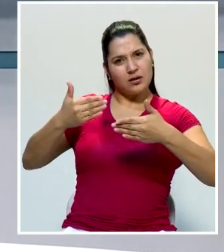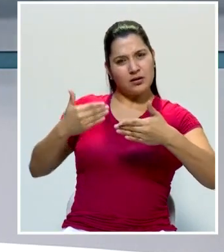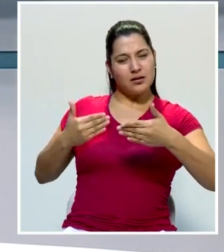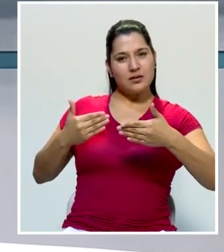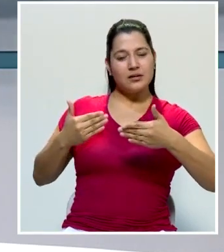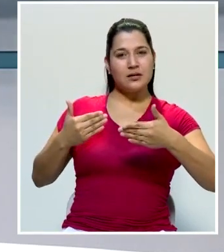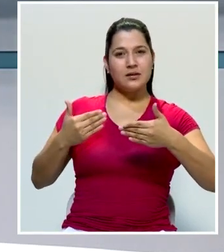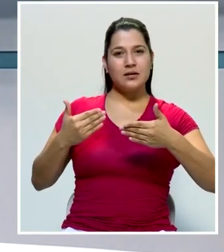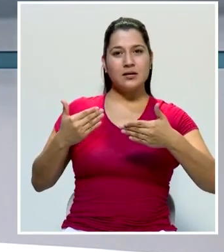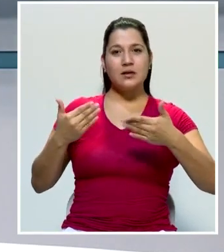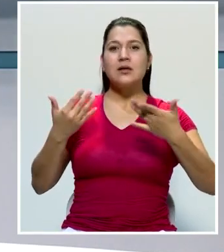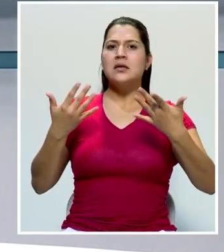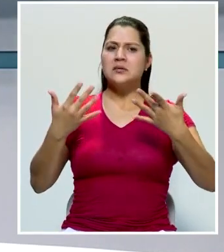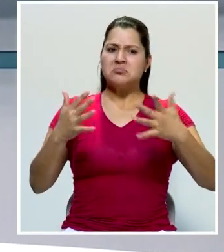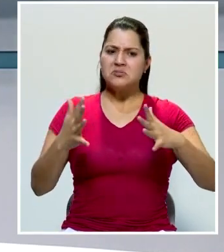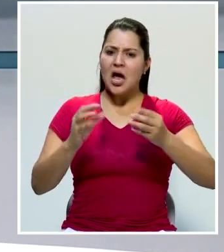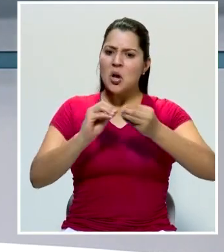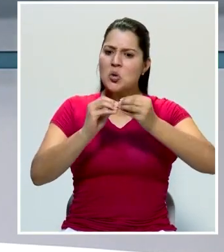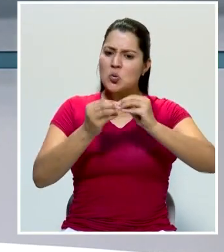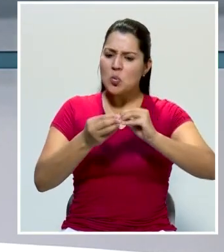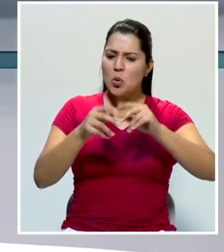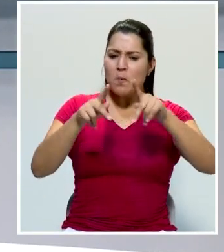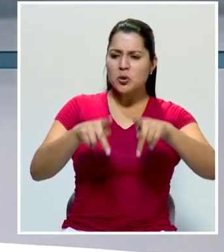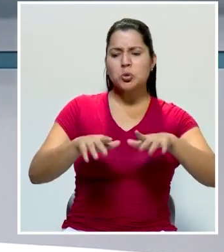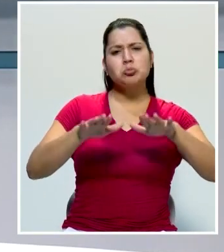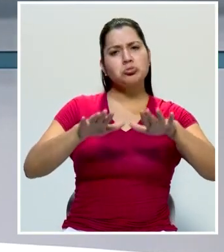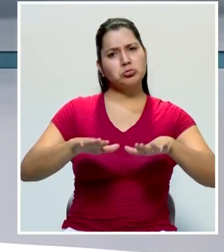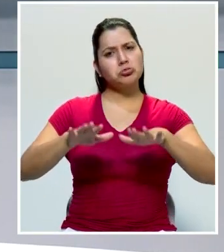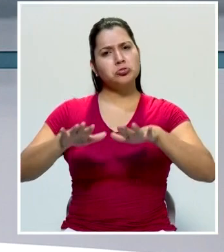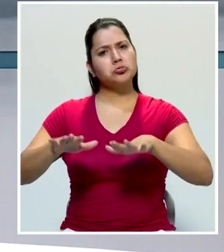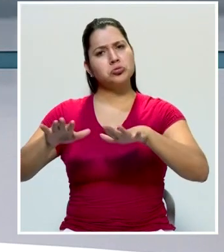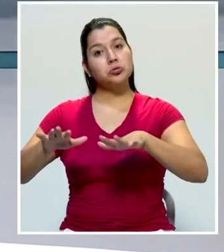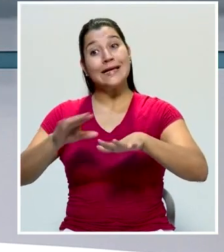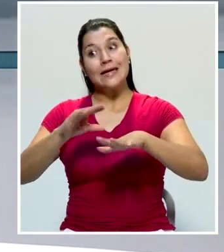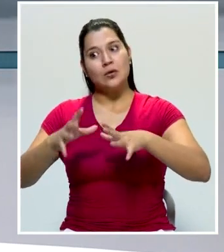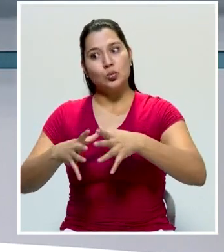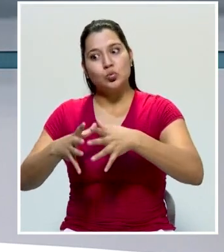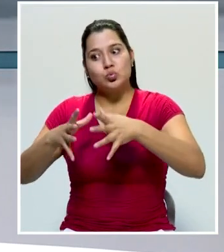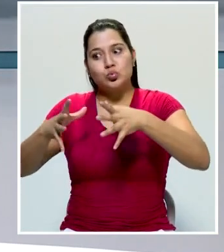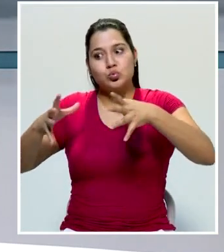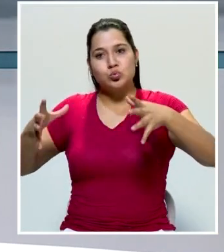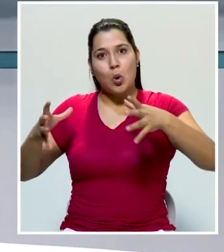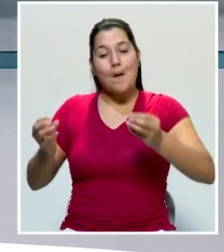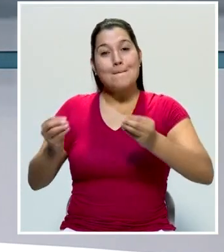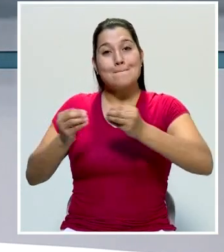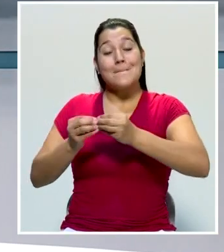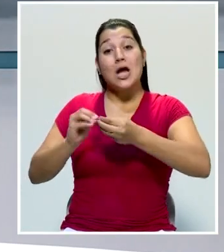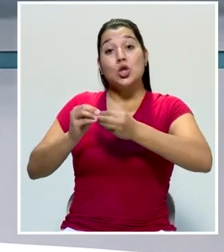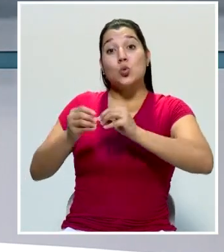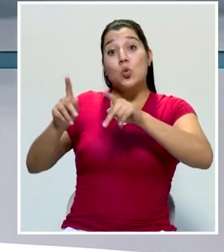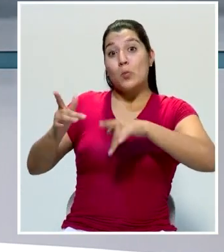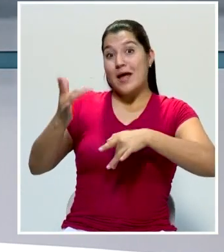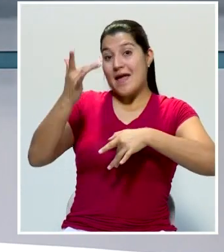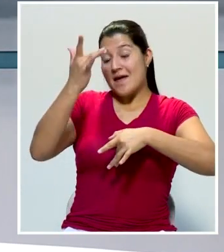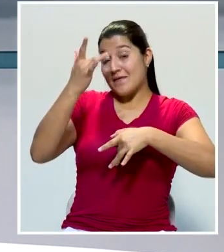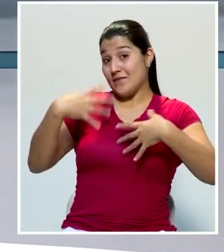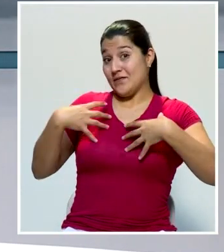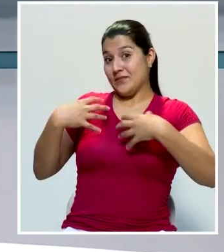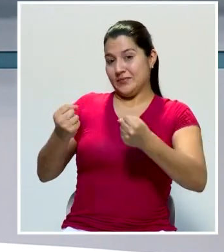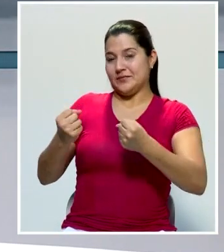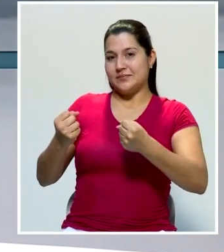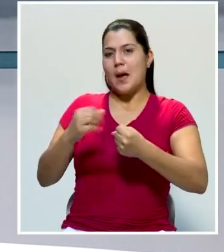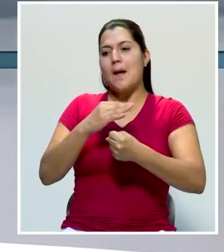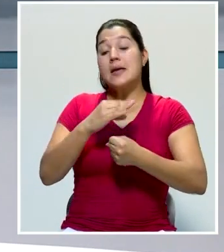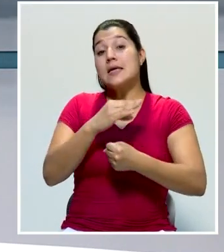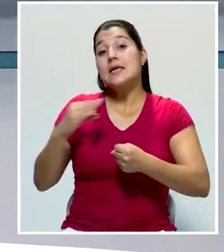meseta bastante tranquilizadora y crecen los recuperados, el trabajo por atender las necesidades de las personas